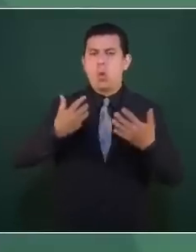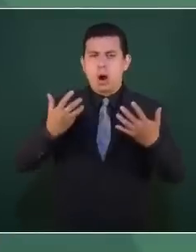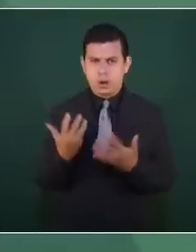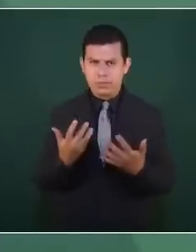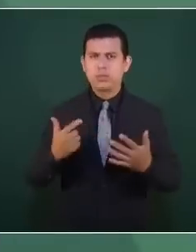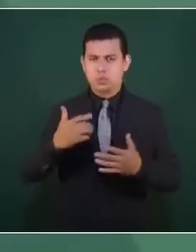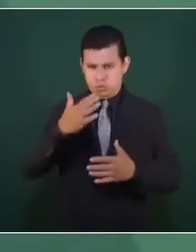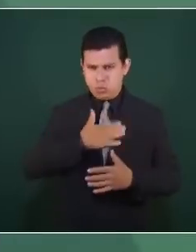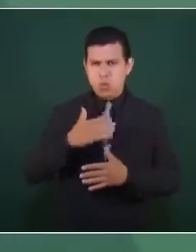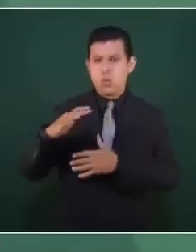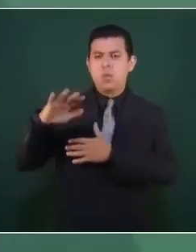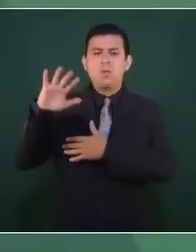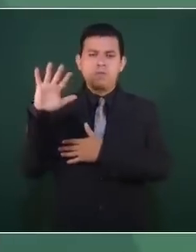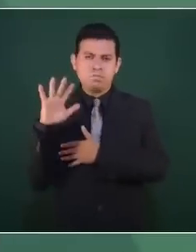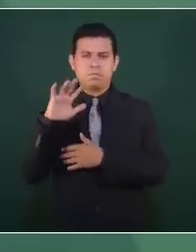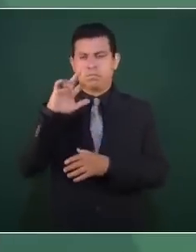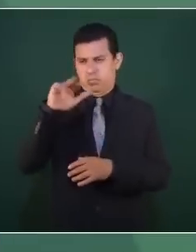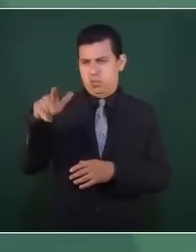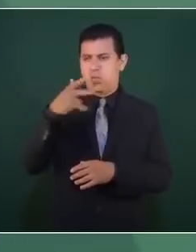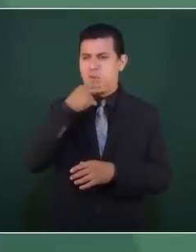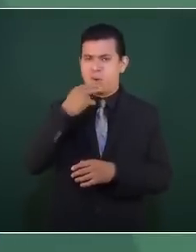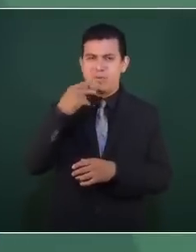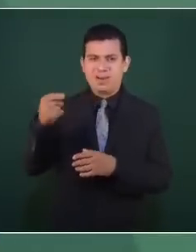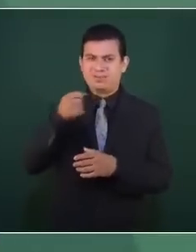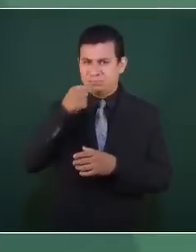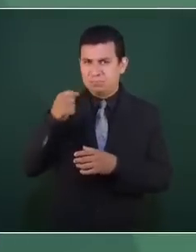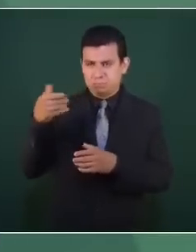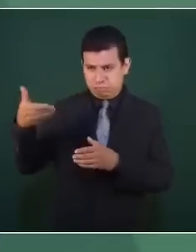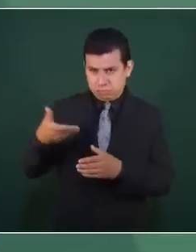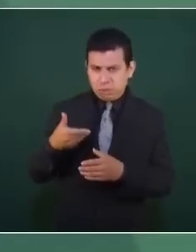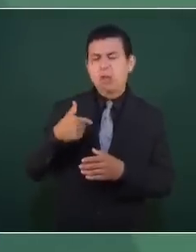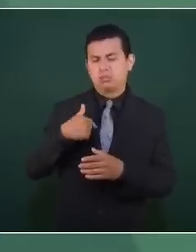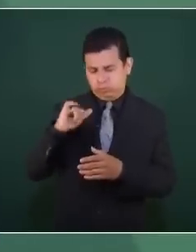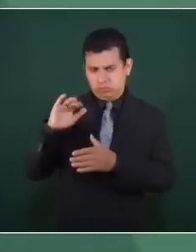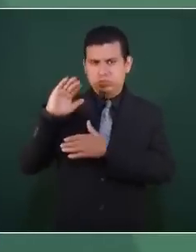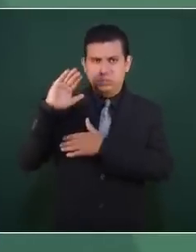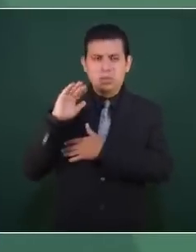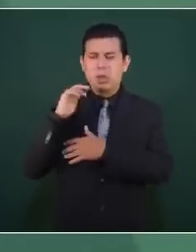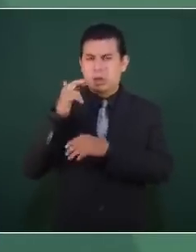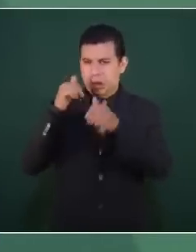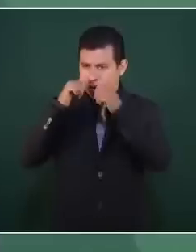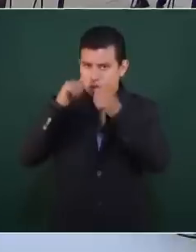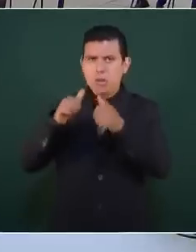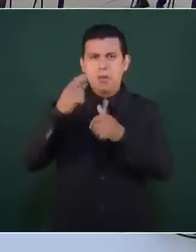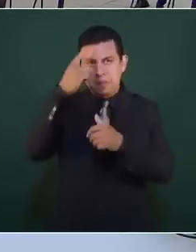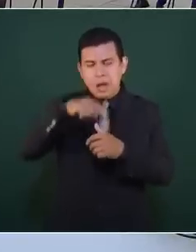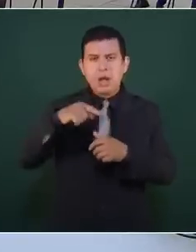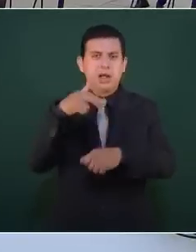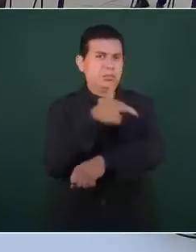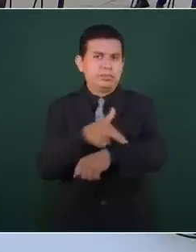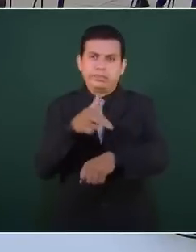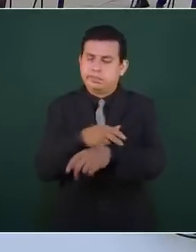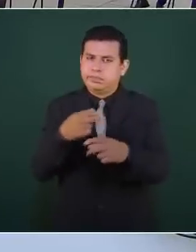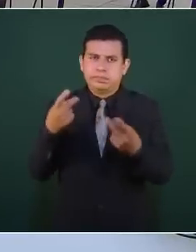me comprometo a eso, para buscar la forma. Porque